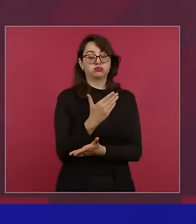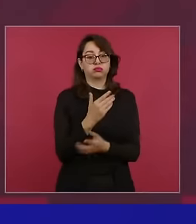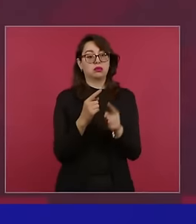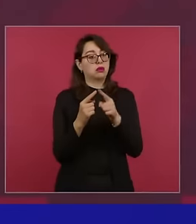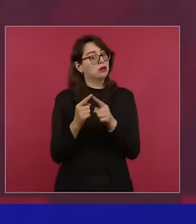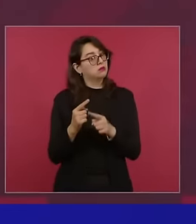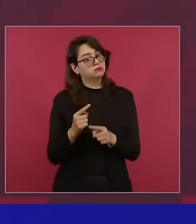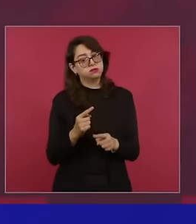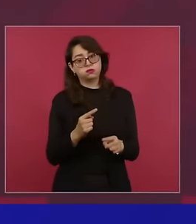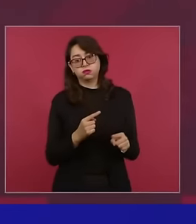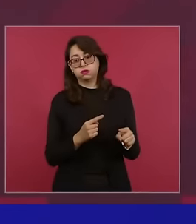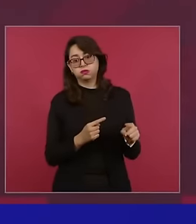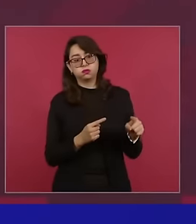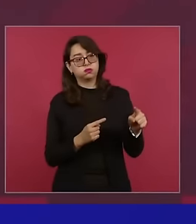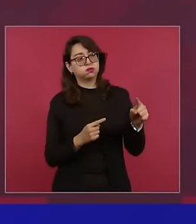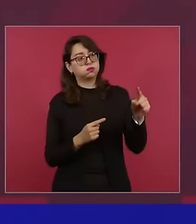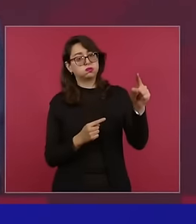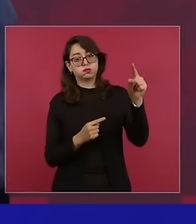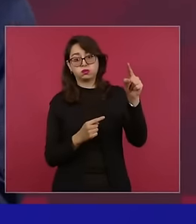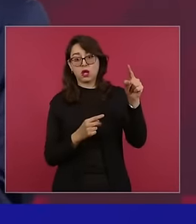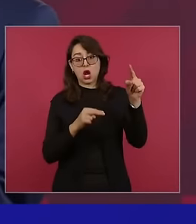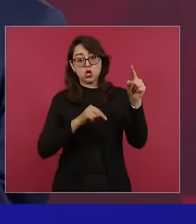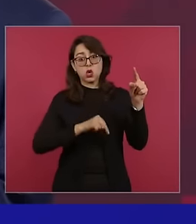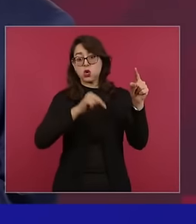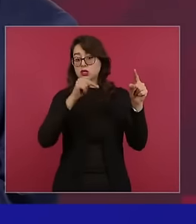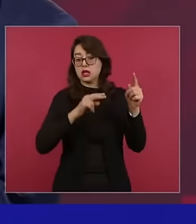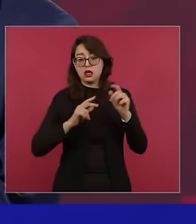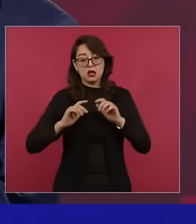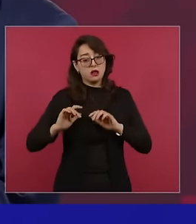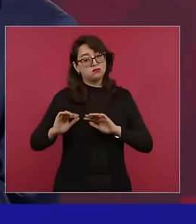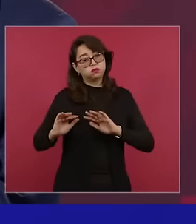y de ahí hacia el norte.